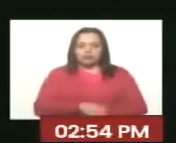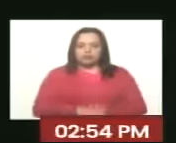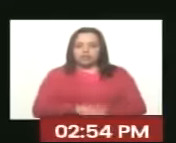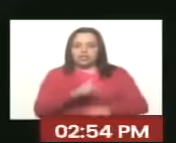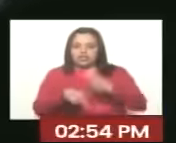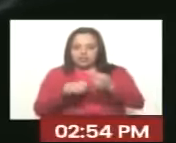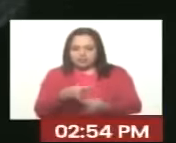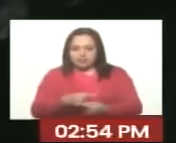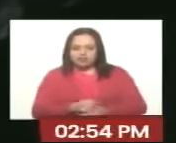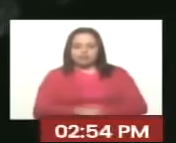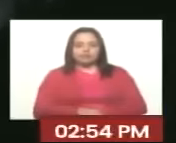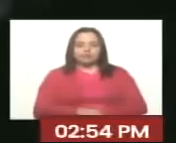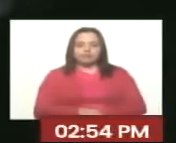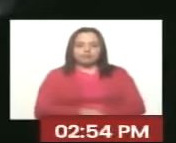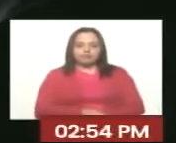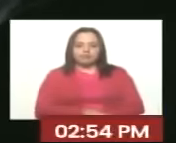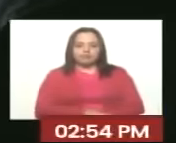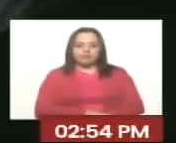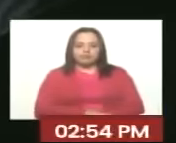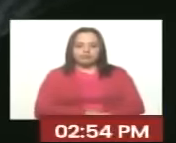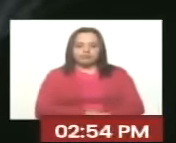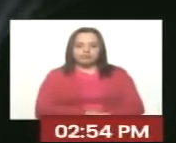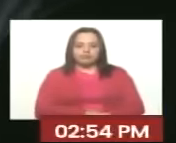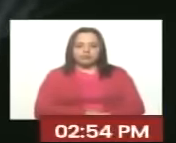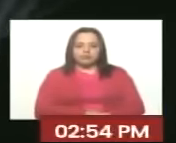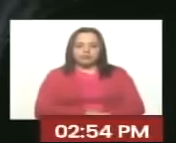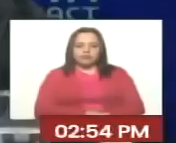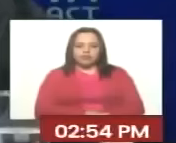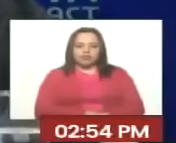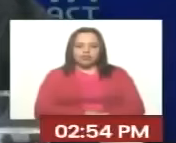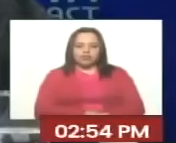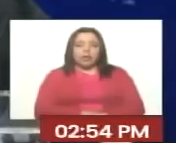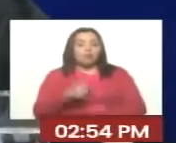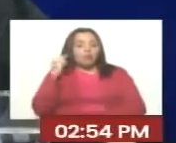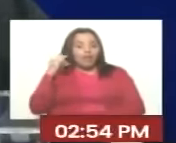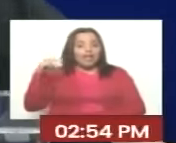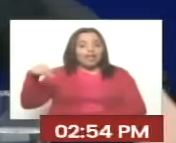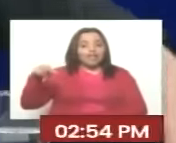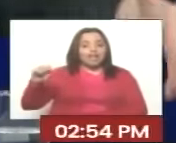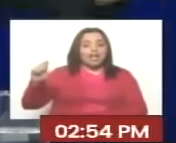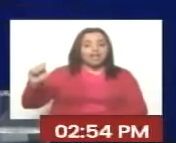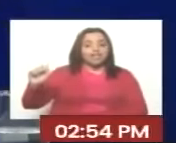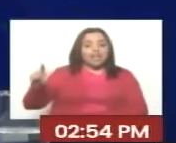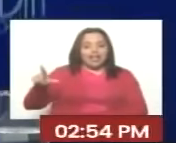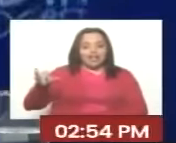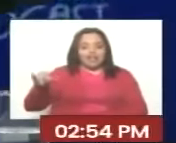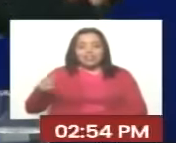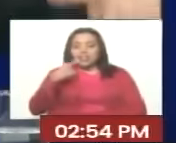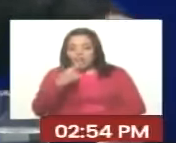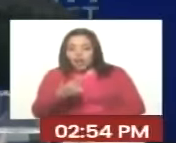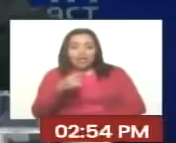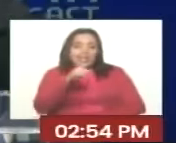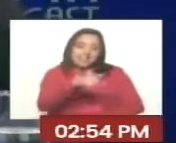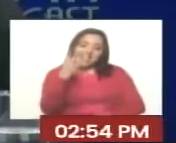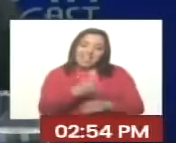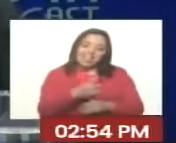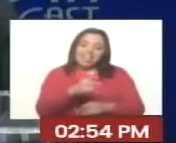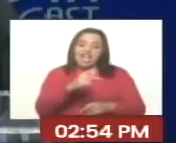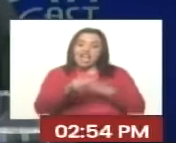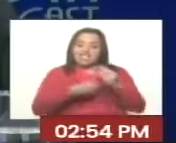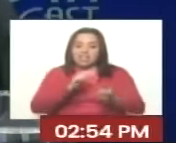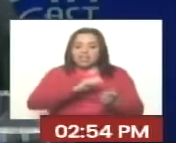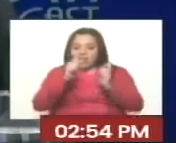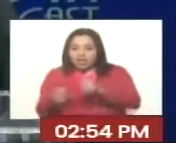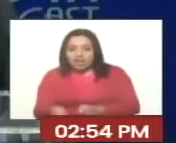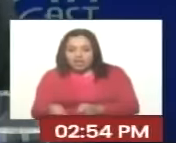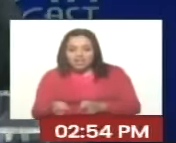eso, pusieron a Natalia. Oye, mira, aquí hay ahora que simular que se suicidó Cancerbero. Entonces, con la sangre